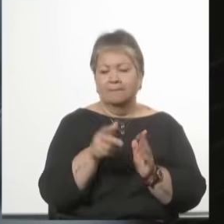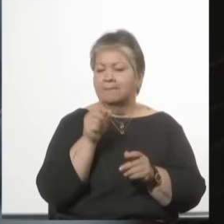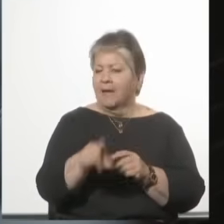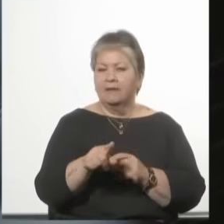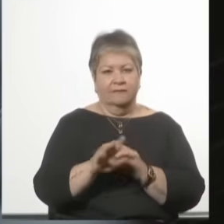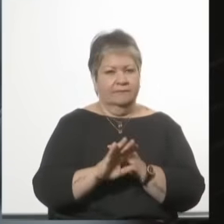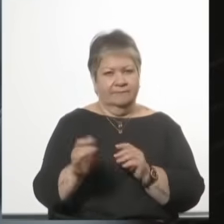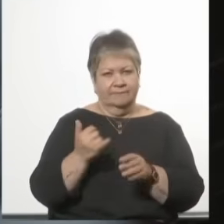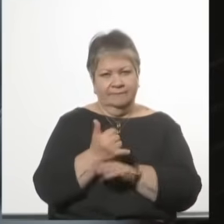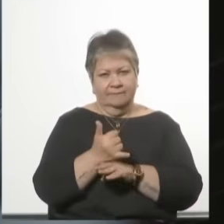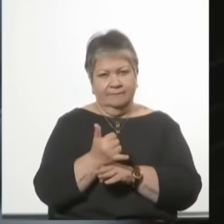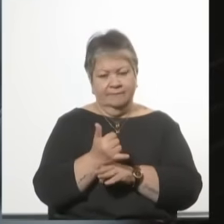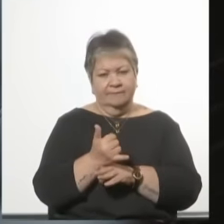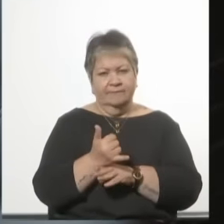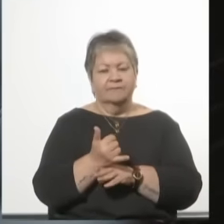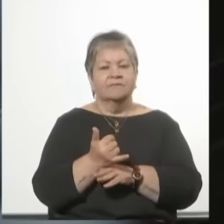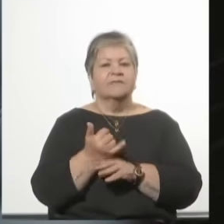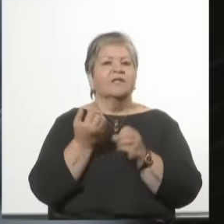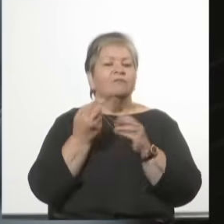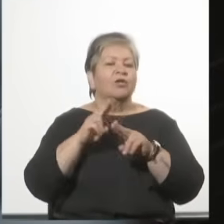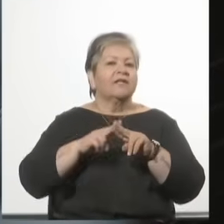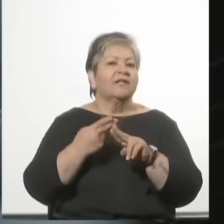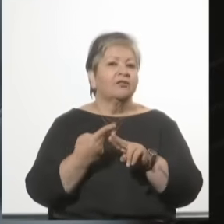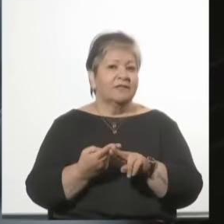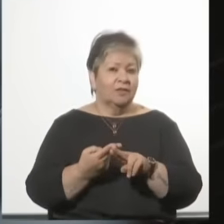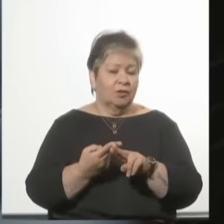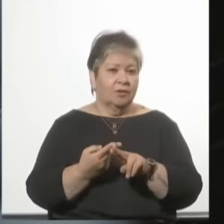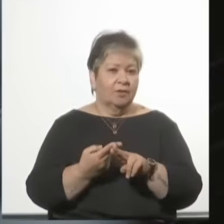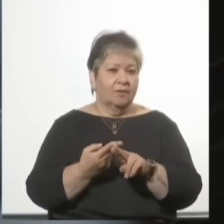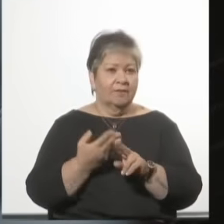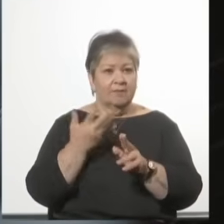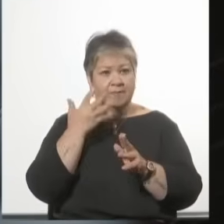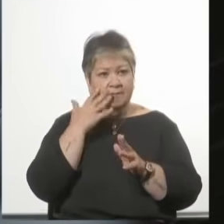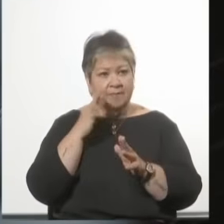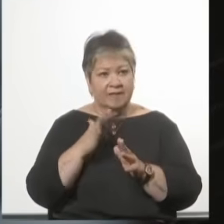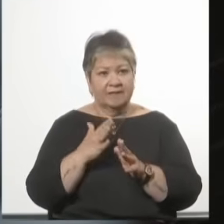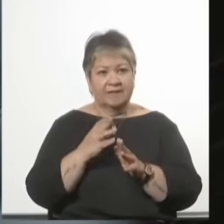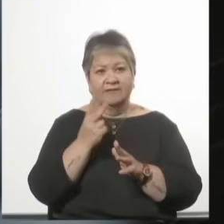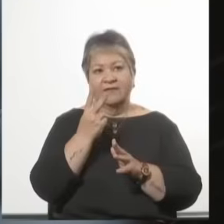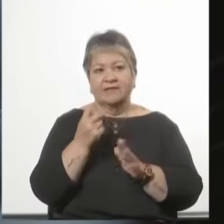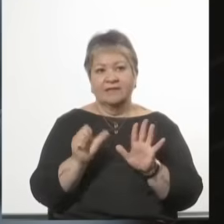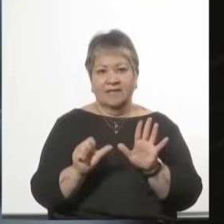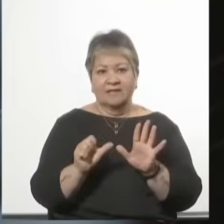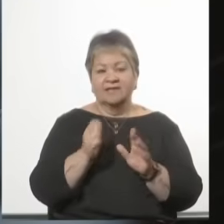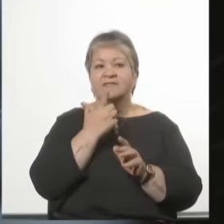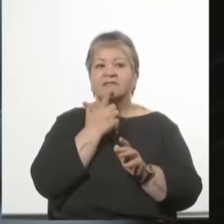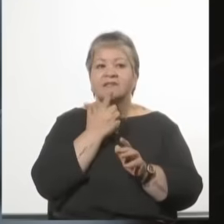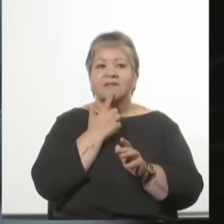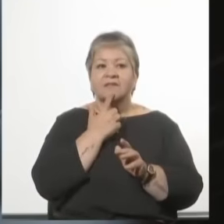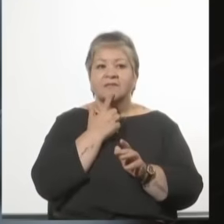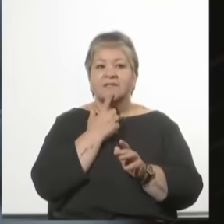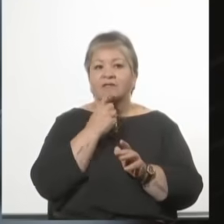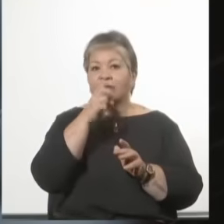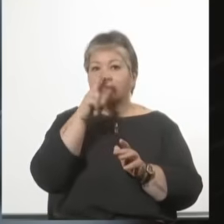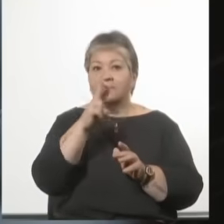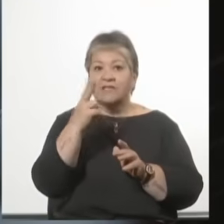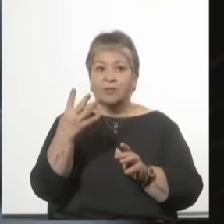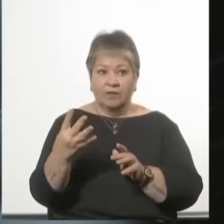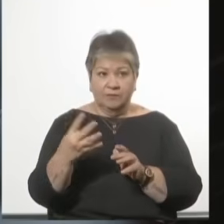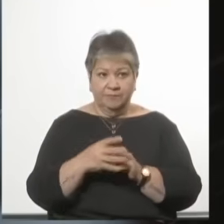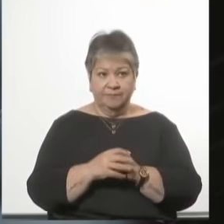mal, ya que parecería que la renovación fue emitida el día 26 de septiembre de 2024.